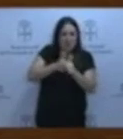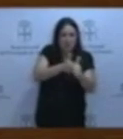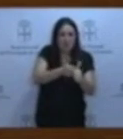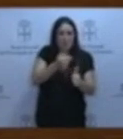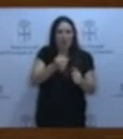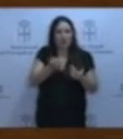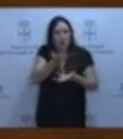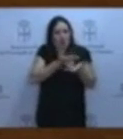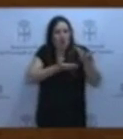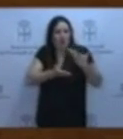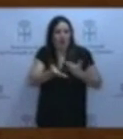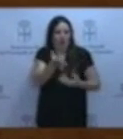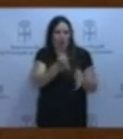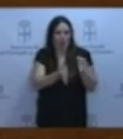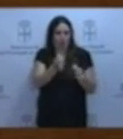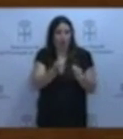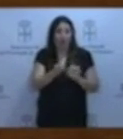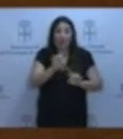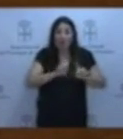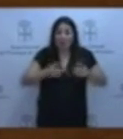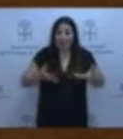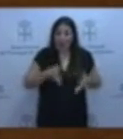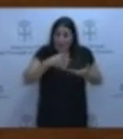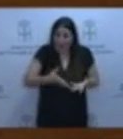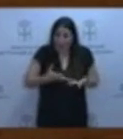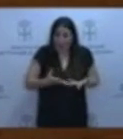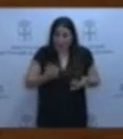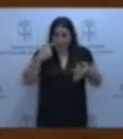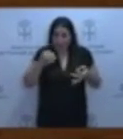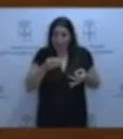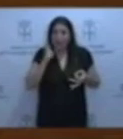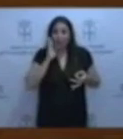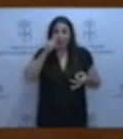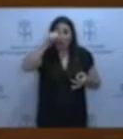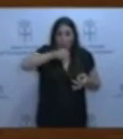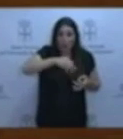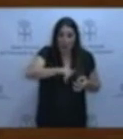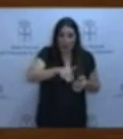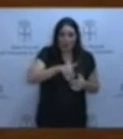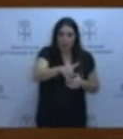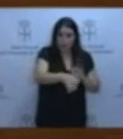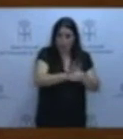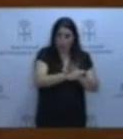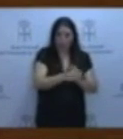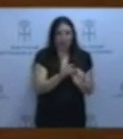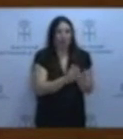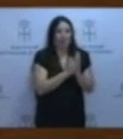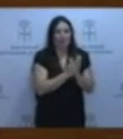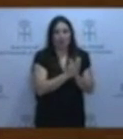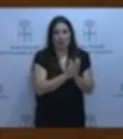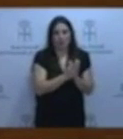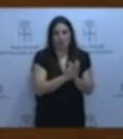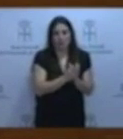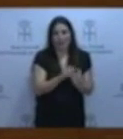con la justicia. El problema es que no sabemos si hoy se está produciendo la corrupción del mañana. Les pido que aprueben esta ley para que mañana no nos